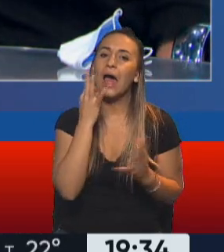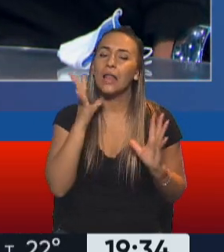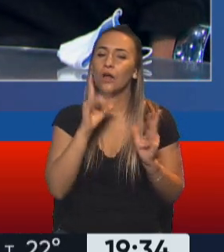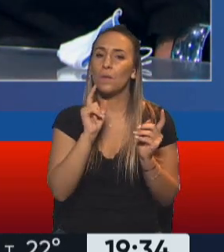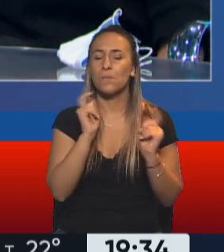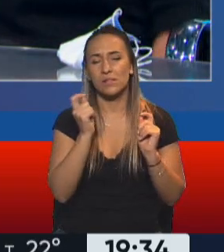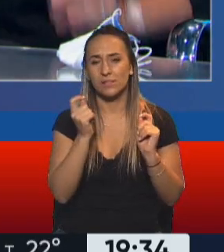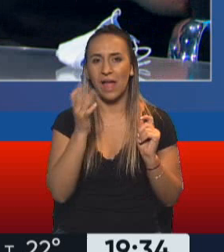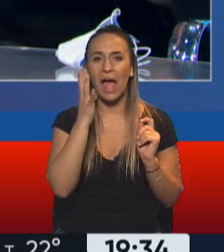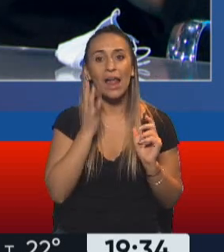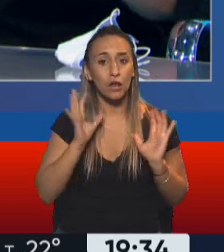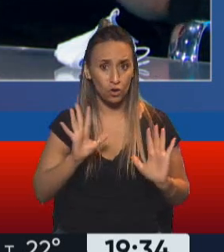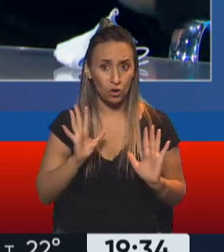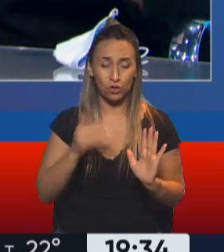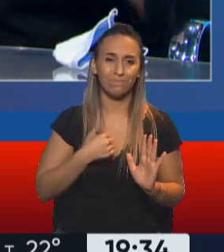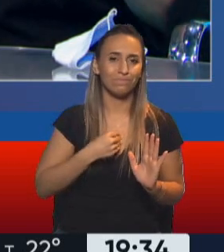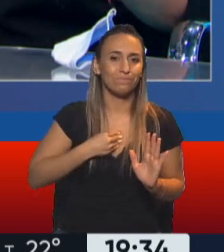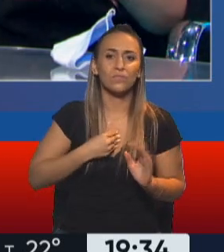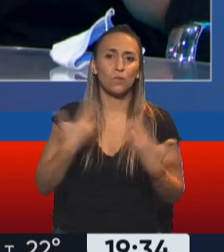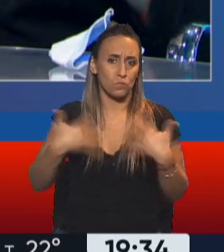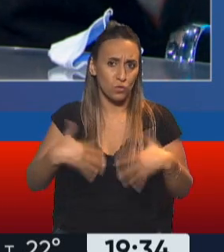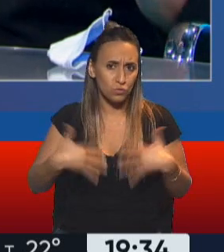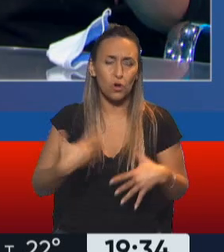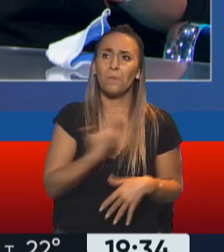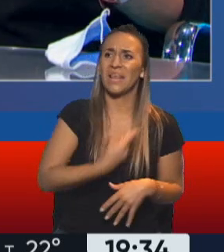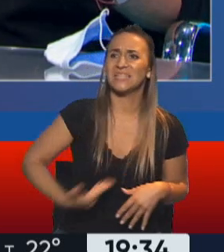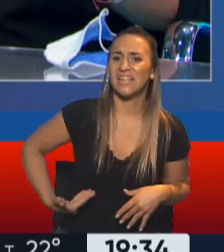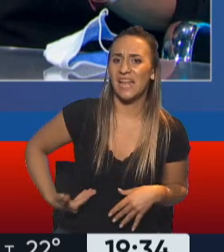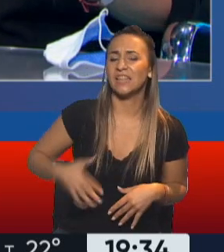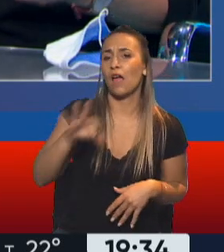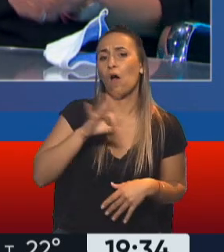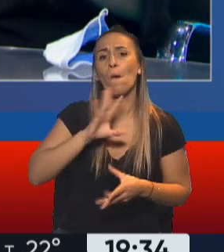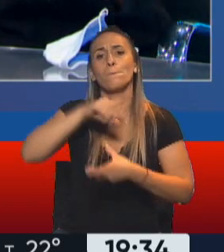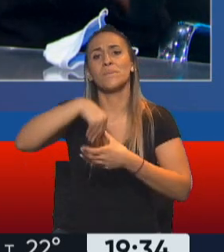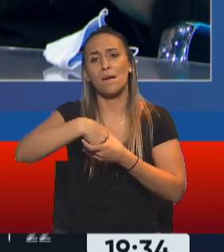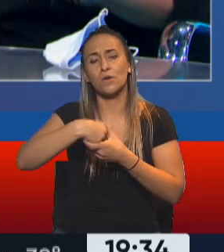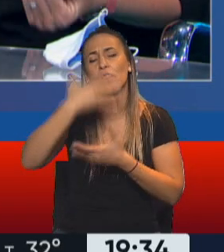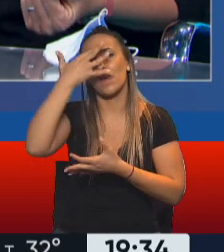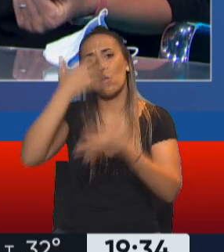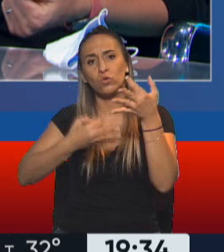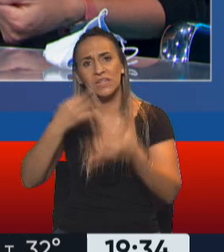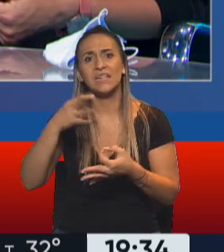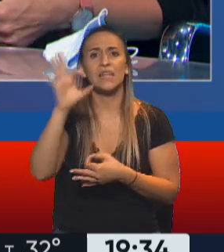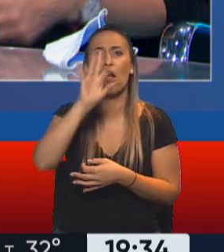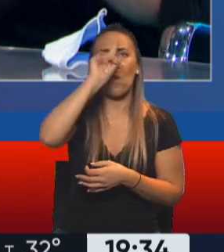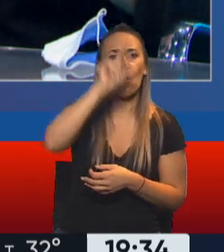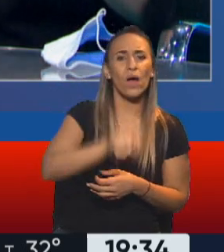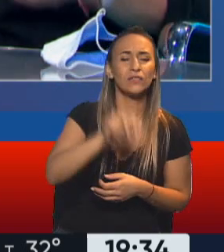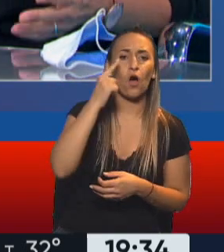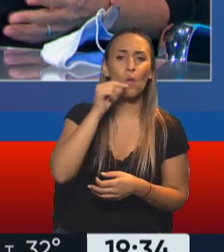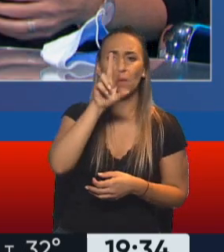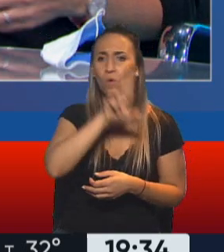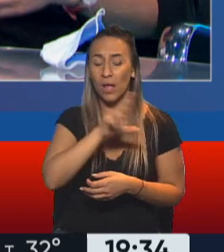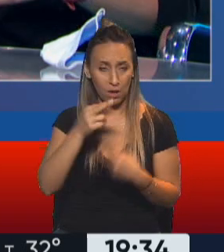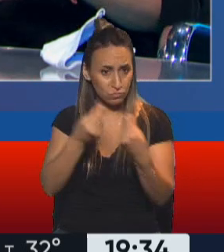y muchas jueces, juezas, presidentes o miembros de los superiores tribunales de justicia se acercaron al ministerio,